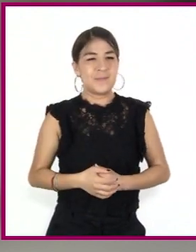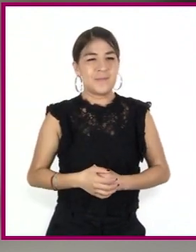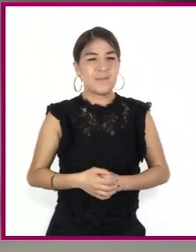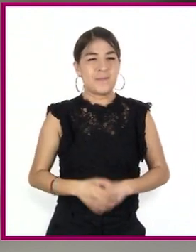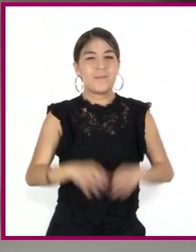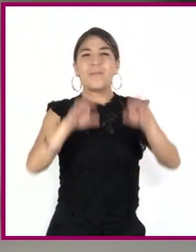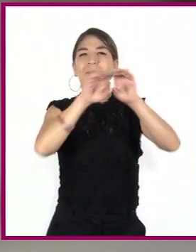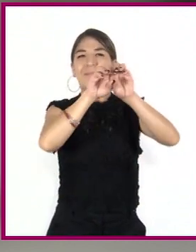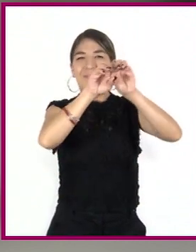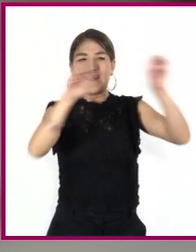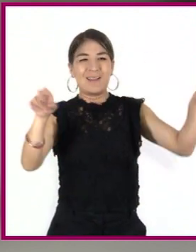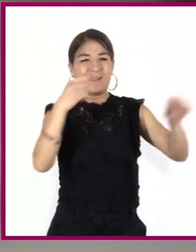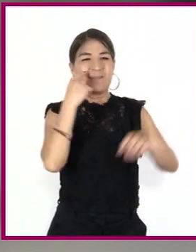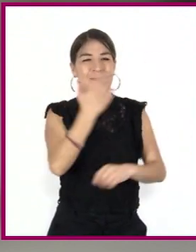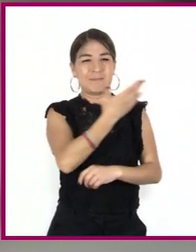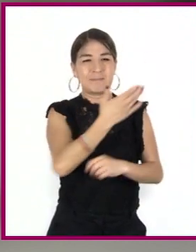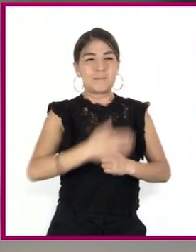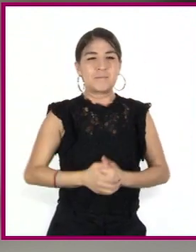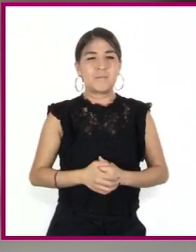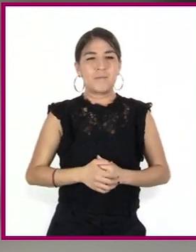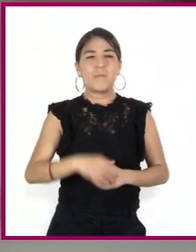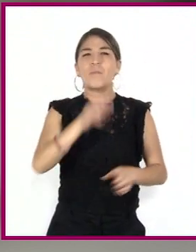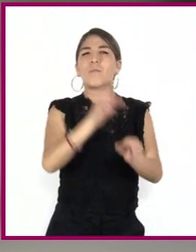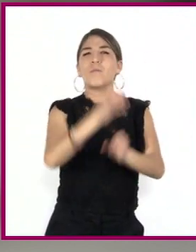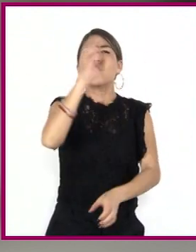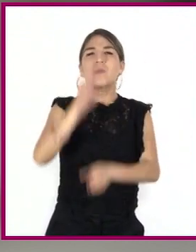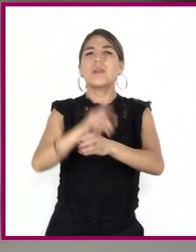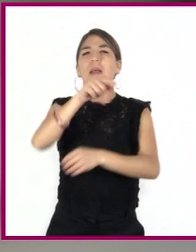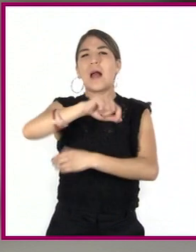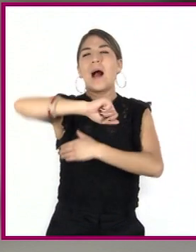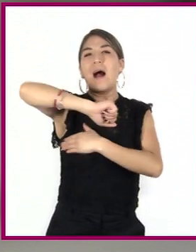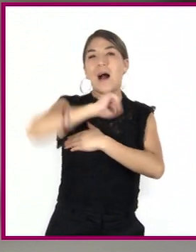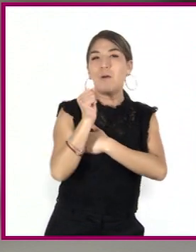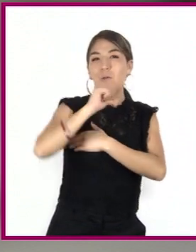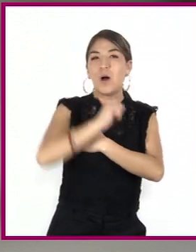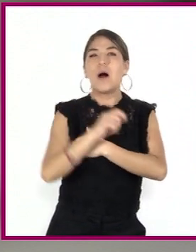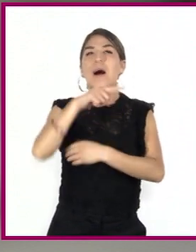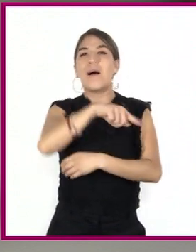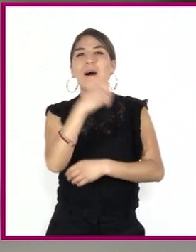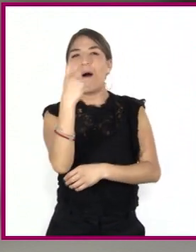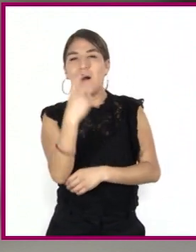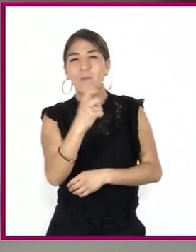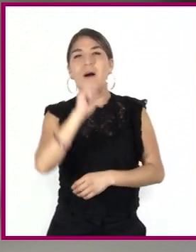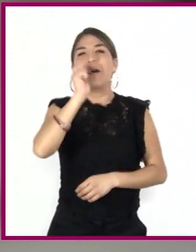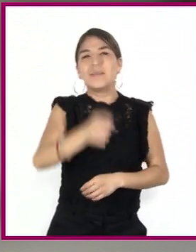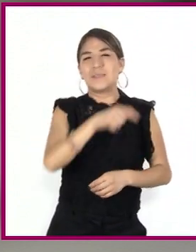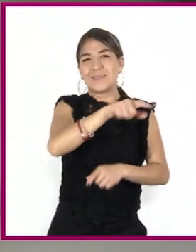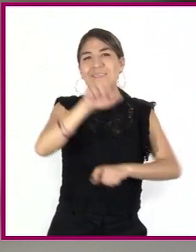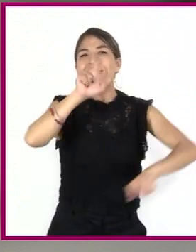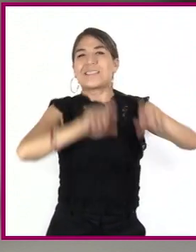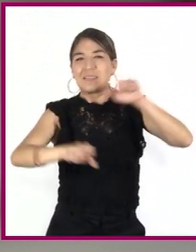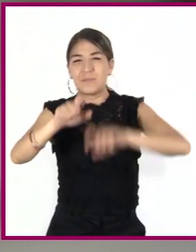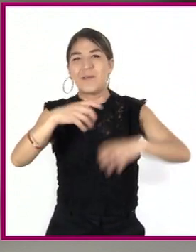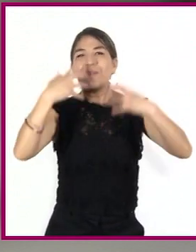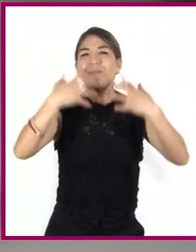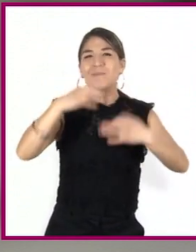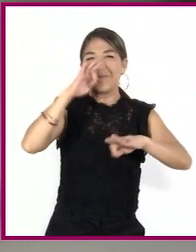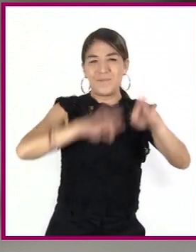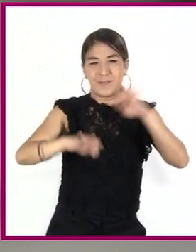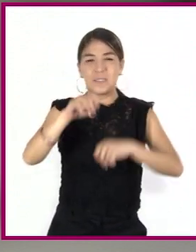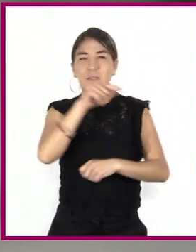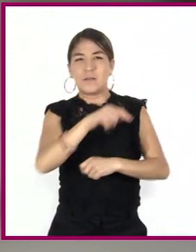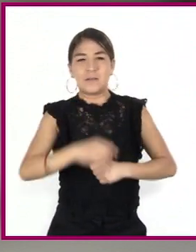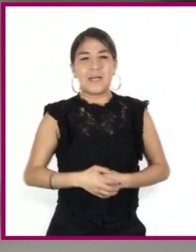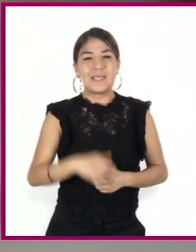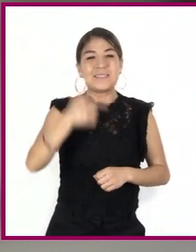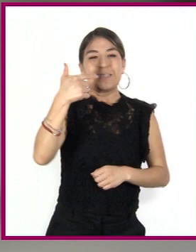Planta potabilizadora. Este equipo se encarga de potabilizar el agua pluvial por un proceso físico-químico. 7.